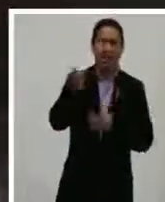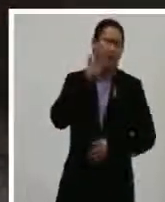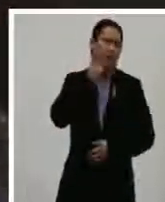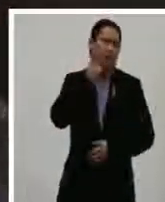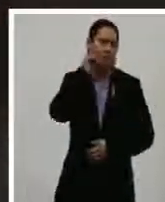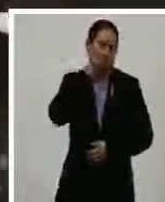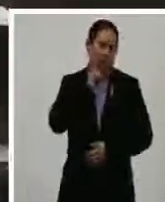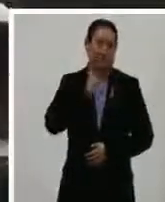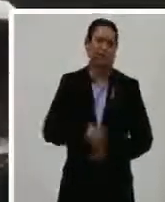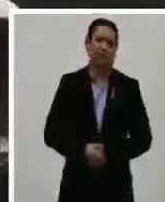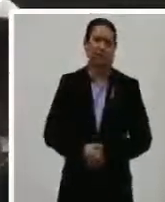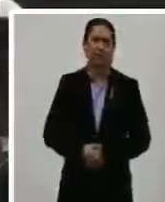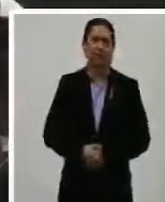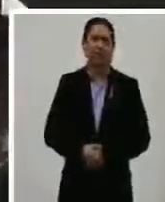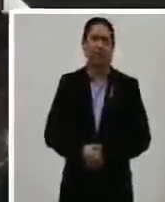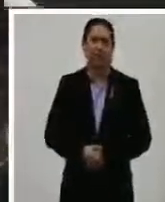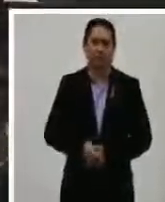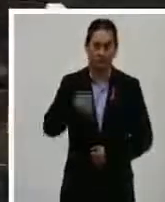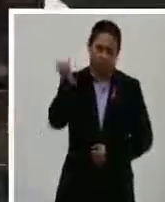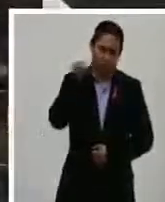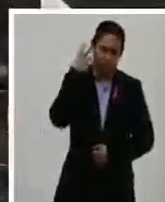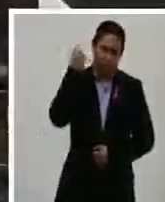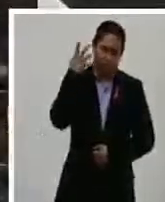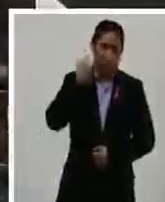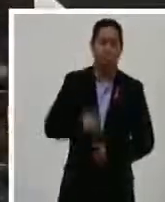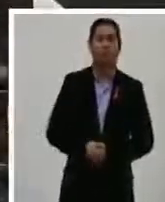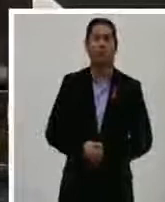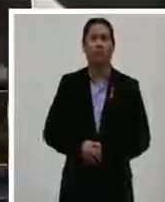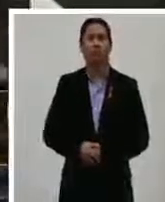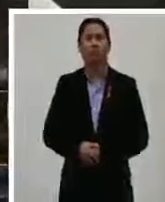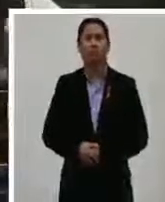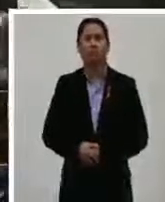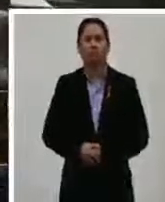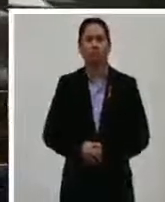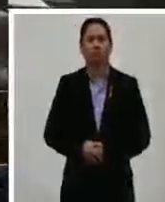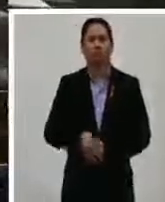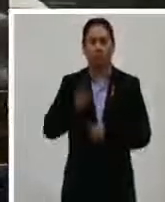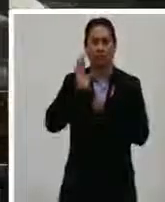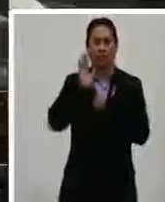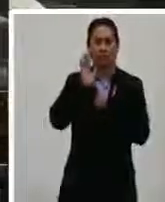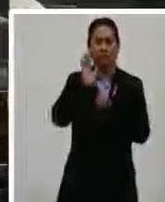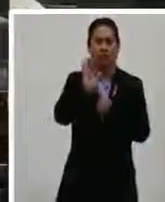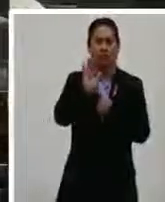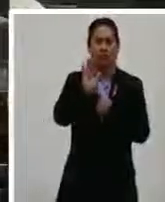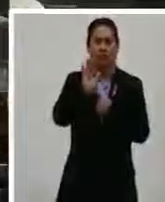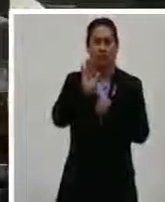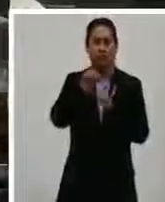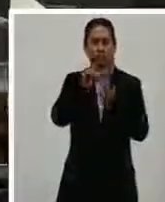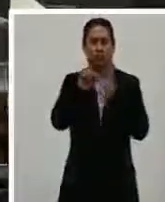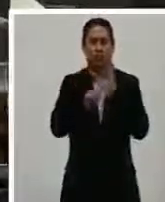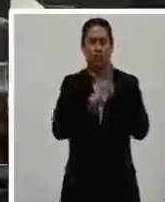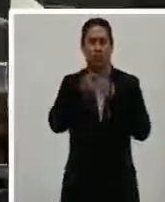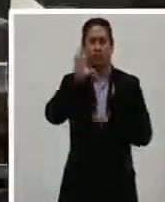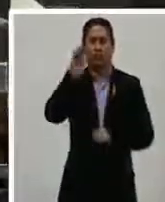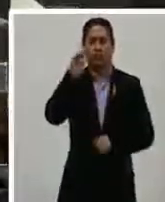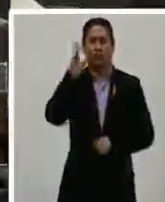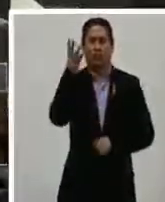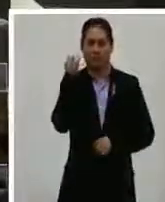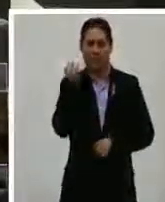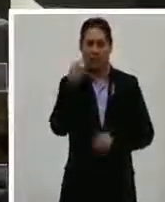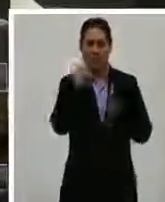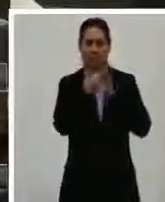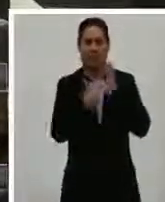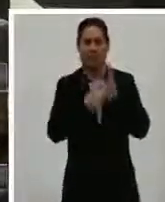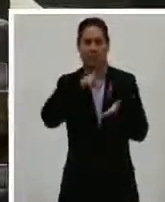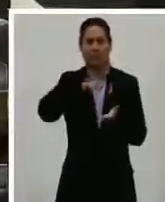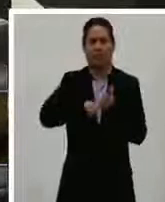secretaria honorable asamblea con fundamento en el artículo 99 del